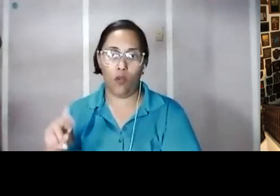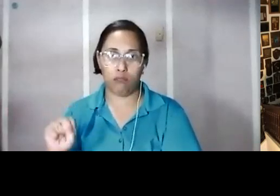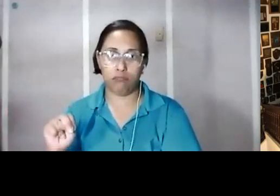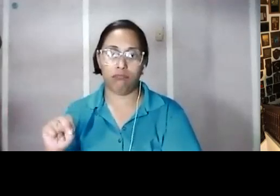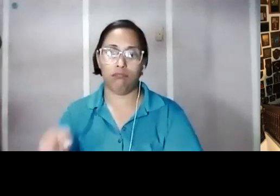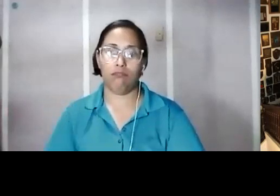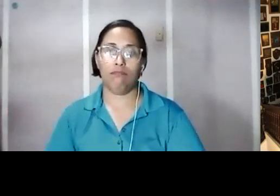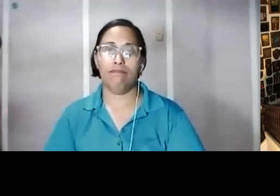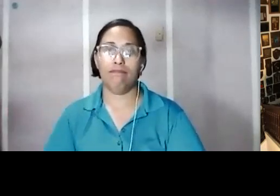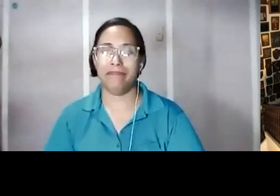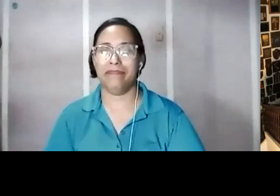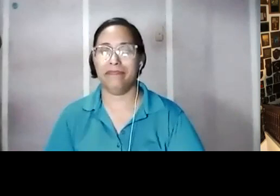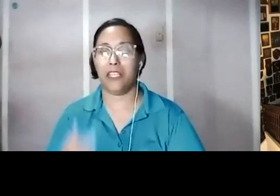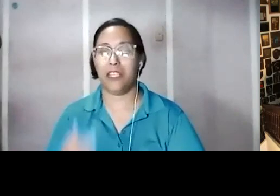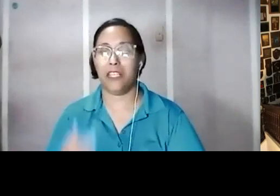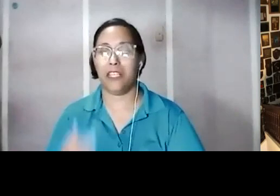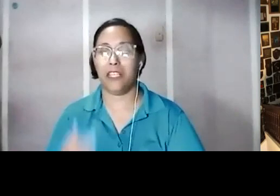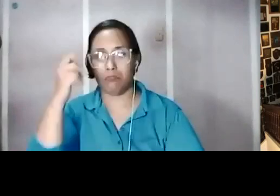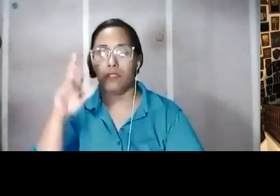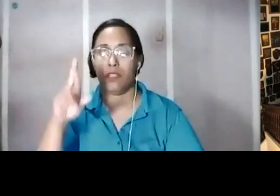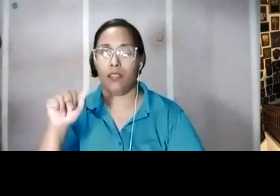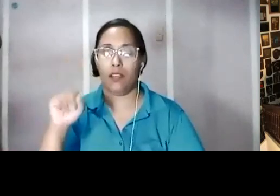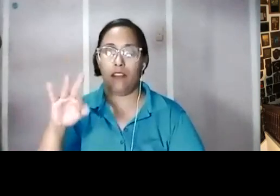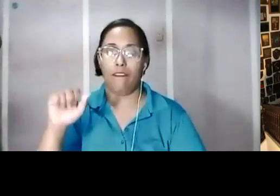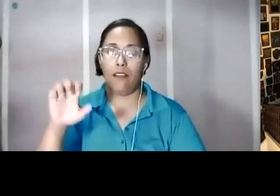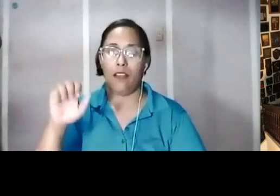que Rafael Hernández Colón eh,